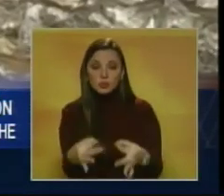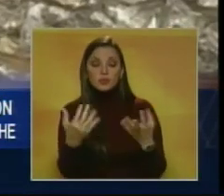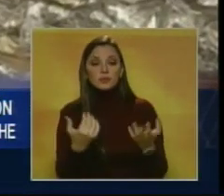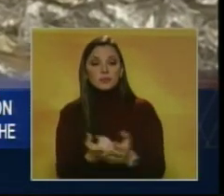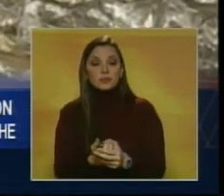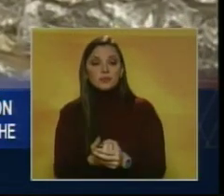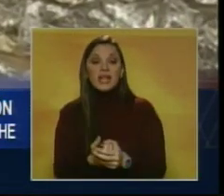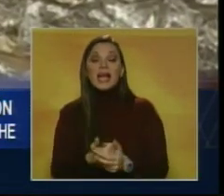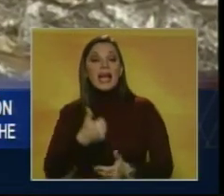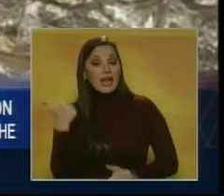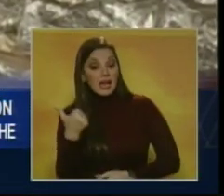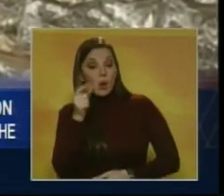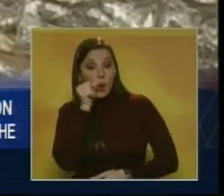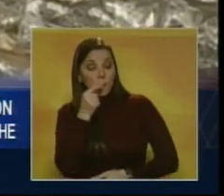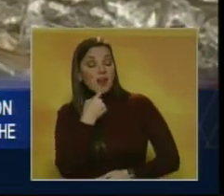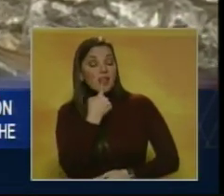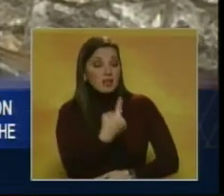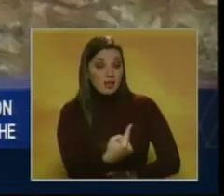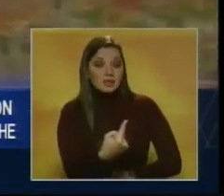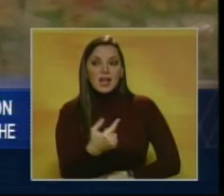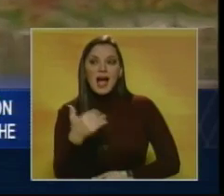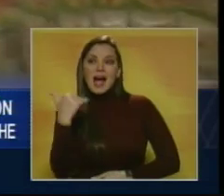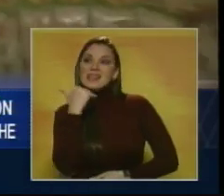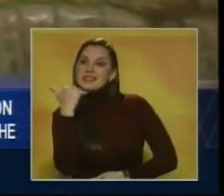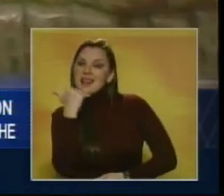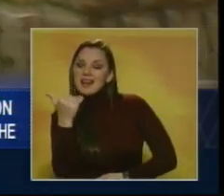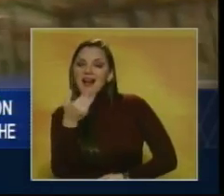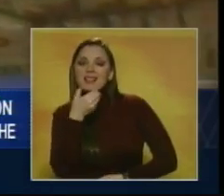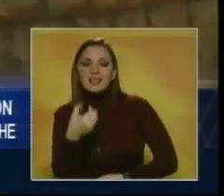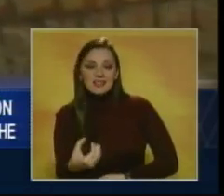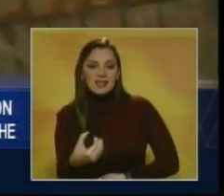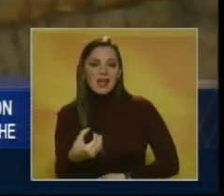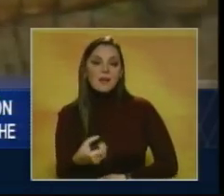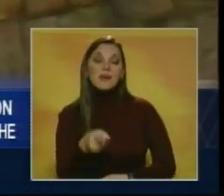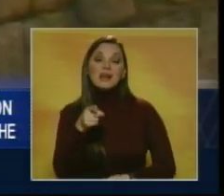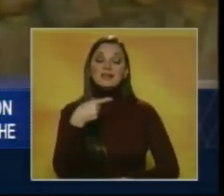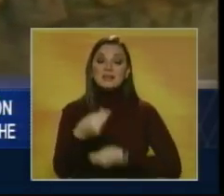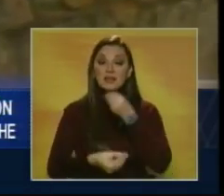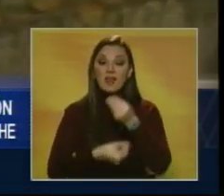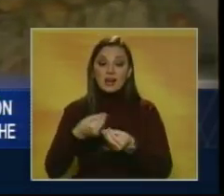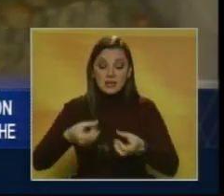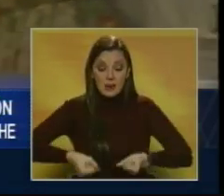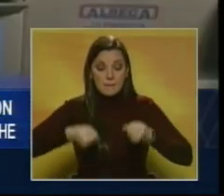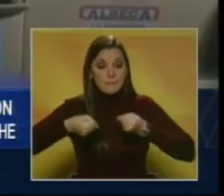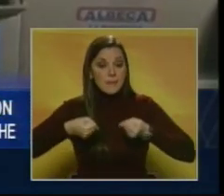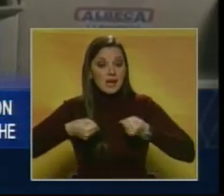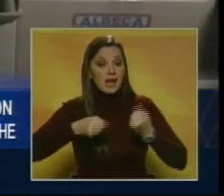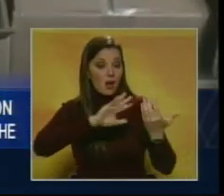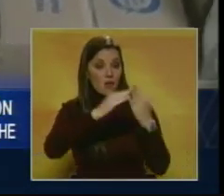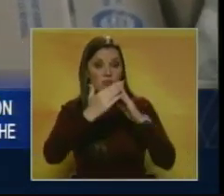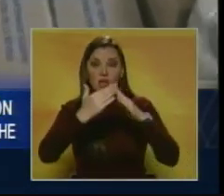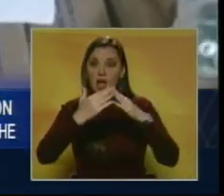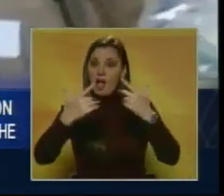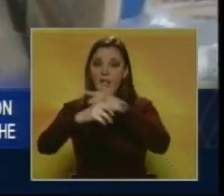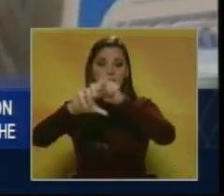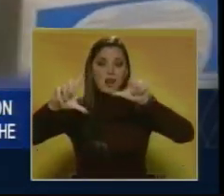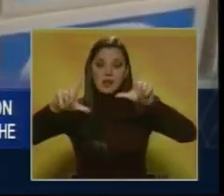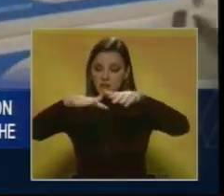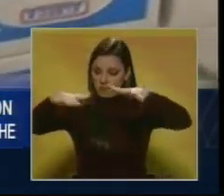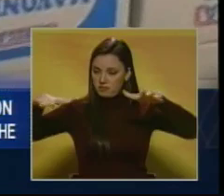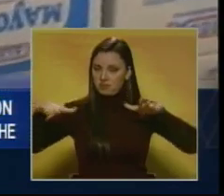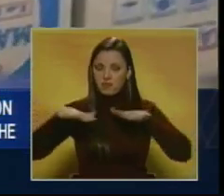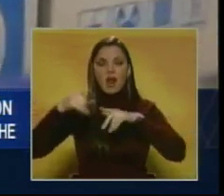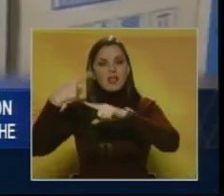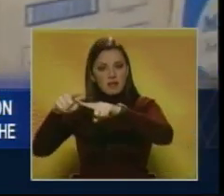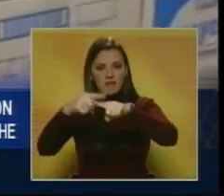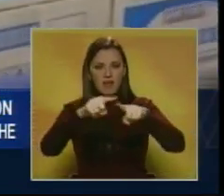por lo que señaló que a propósito de la cercanía de las festividades decembrinas, se realizarán mercados comunales a cielo abierto en varias zonas del